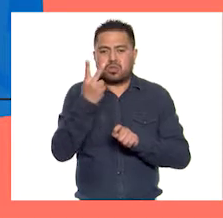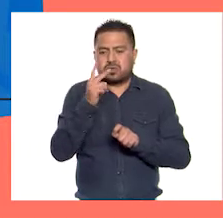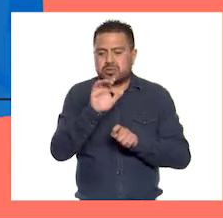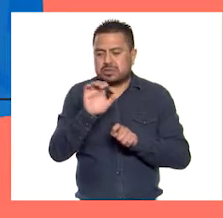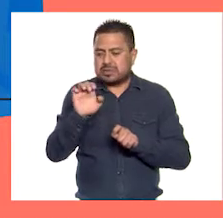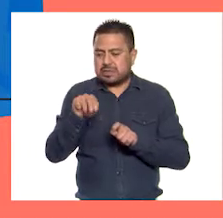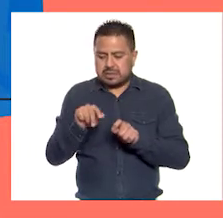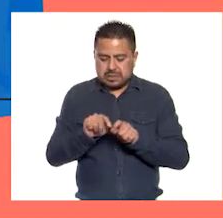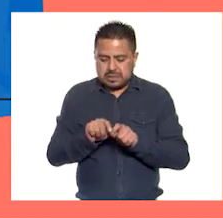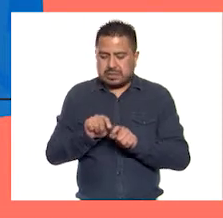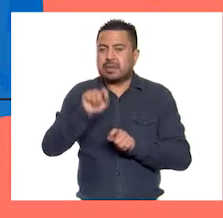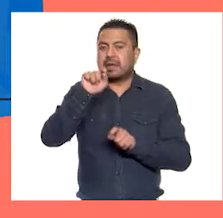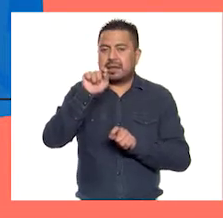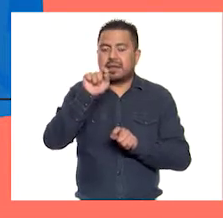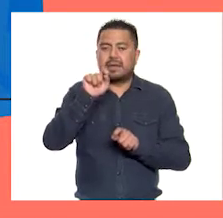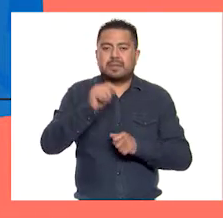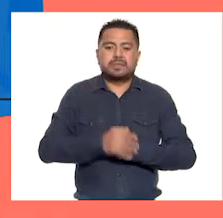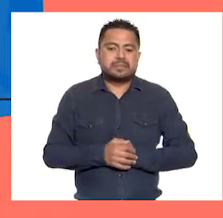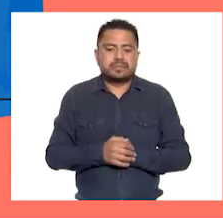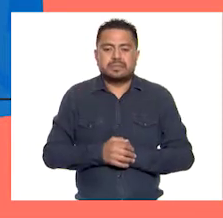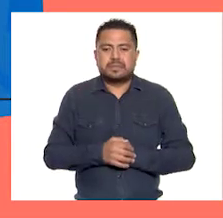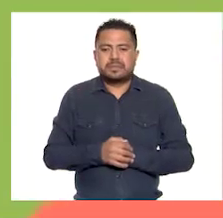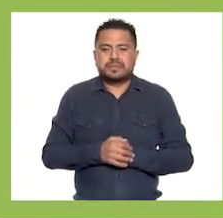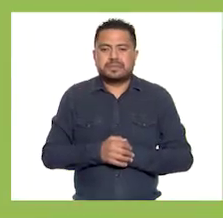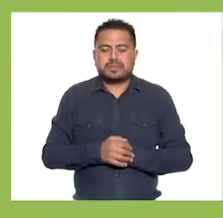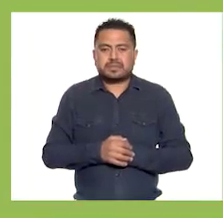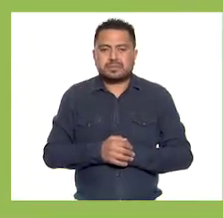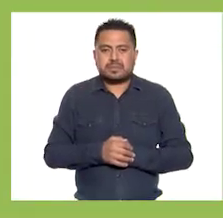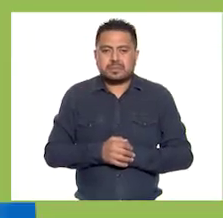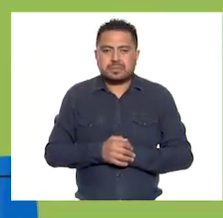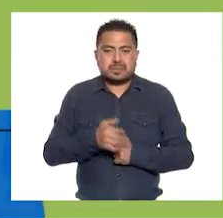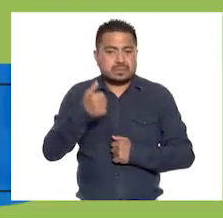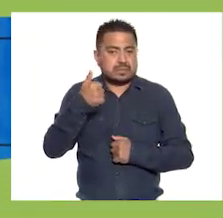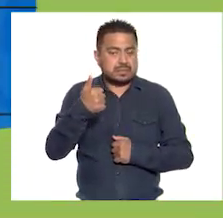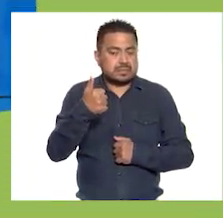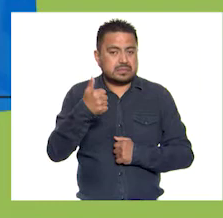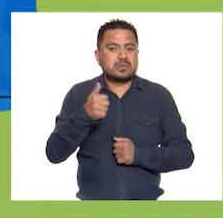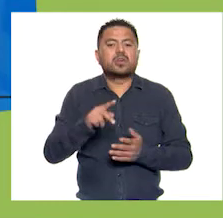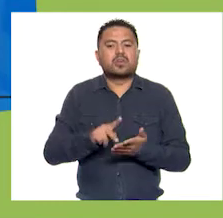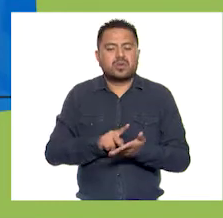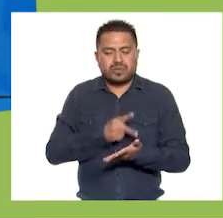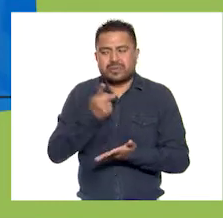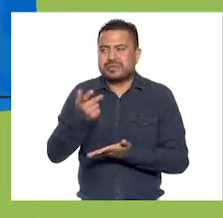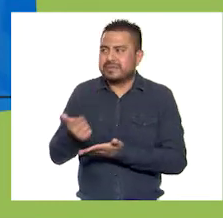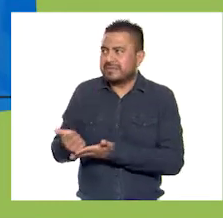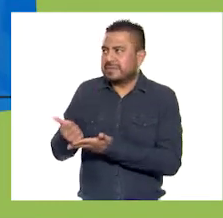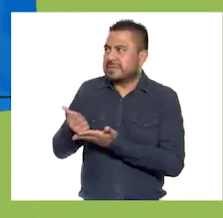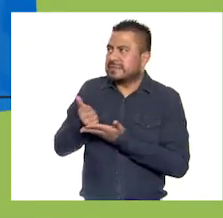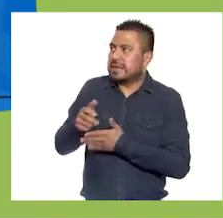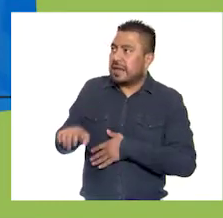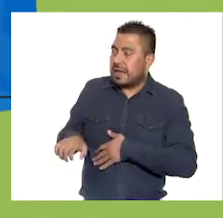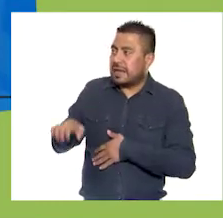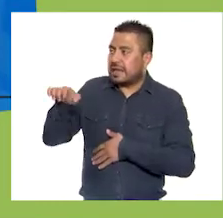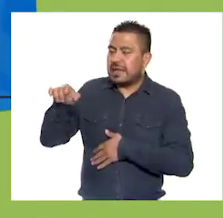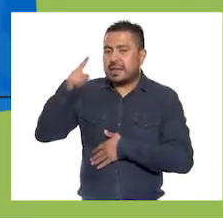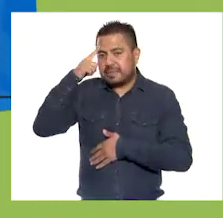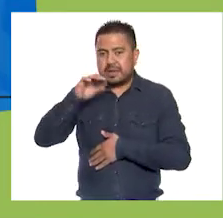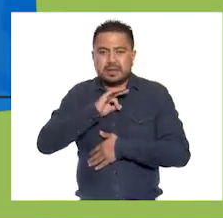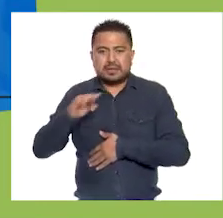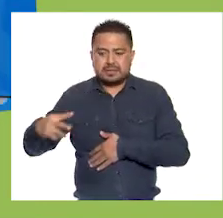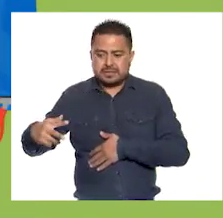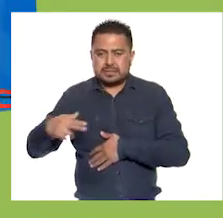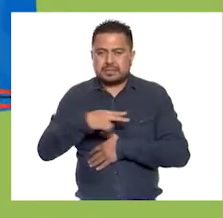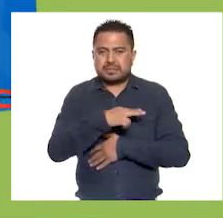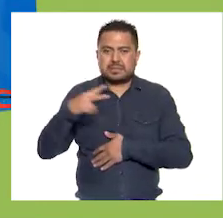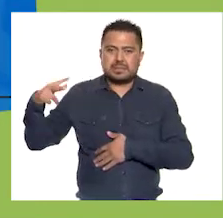2 centímetros de alto arriba y abajo. 6. Nuevamente pide ayuda a un adulto para recortar